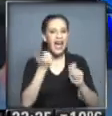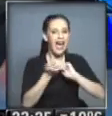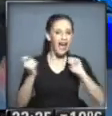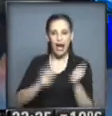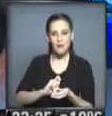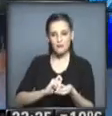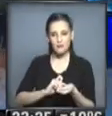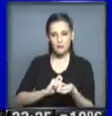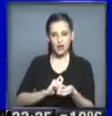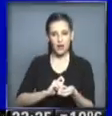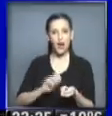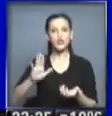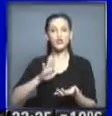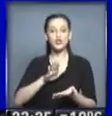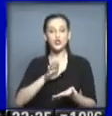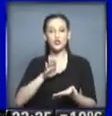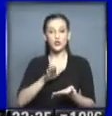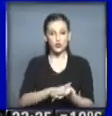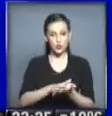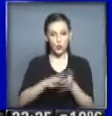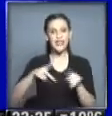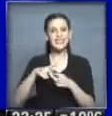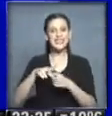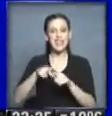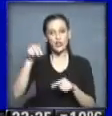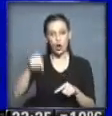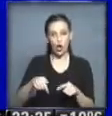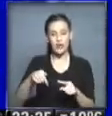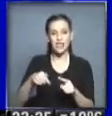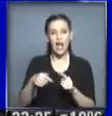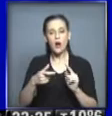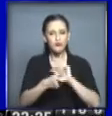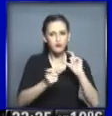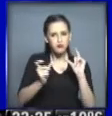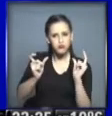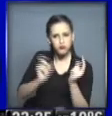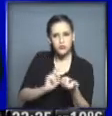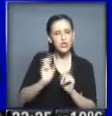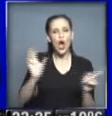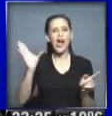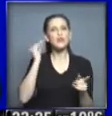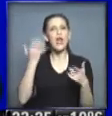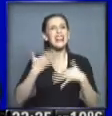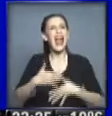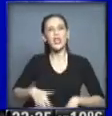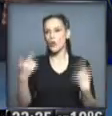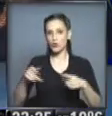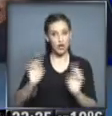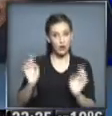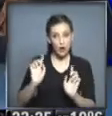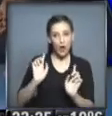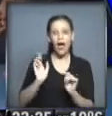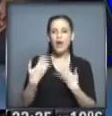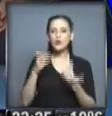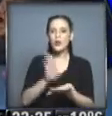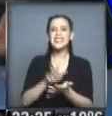concepto de interacción con la tecnología ha hecho que uno ya no escuche música pasivamente. Y vamos a citar tres ejemplos